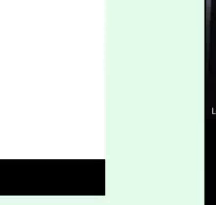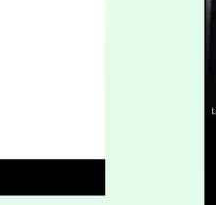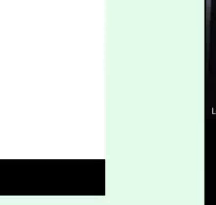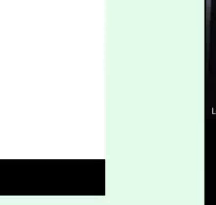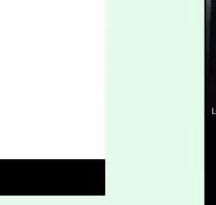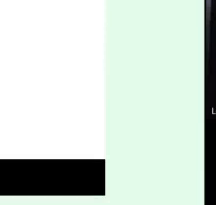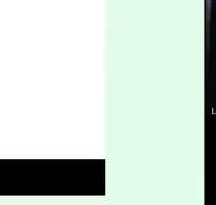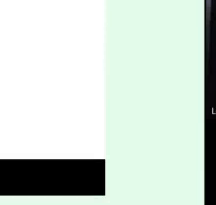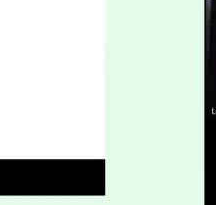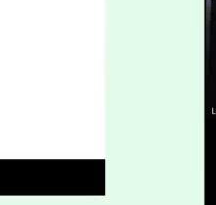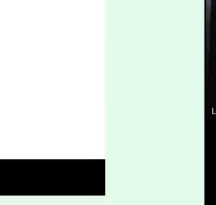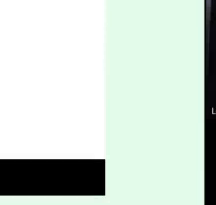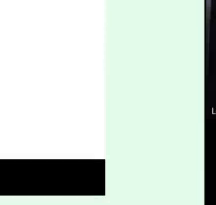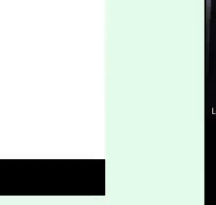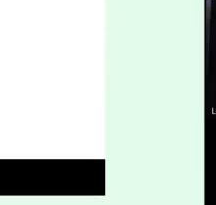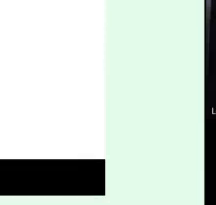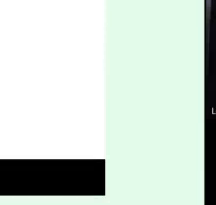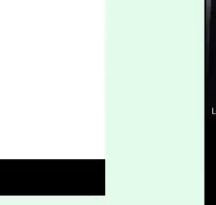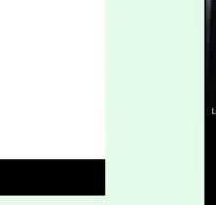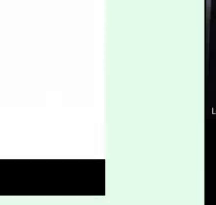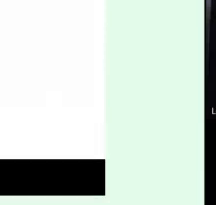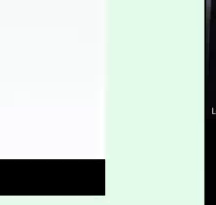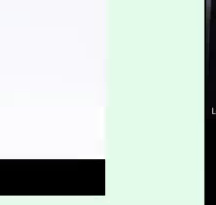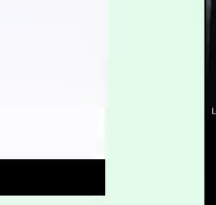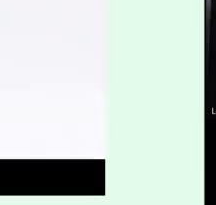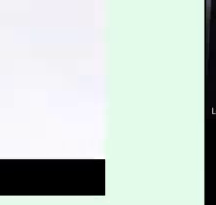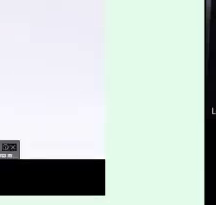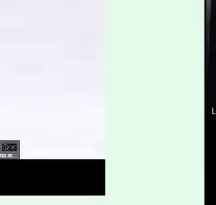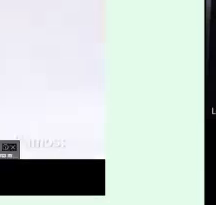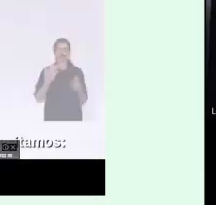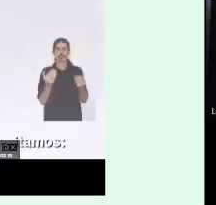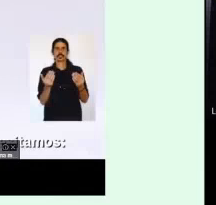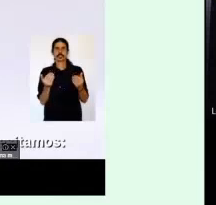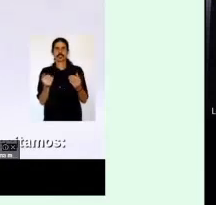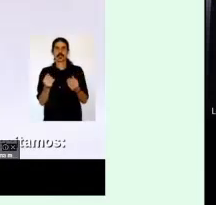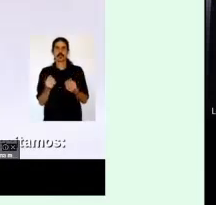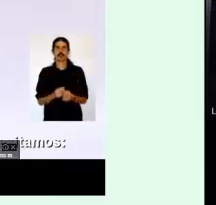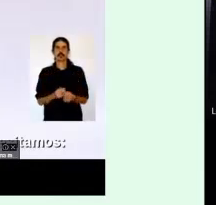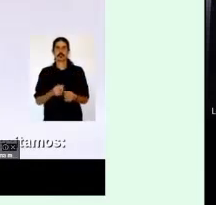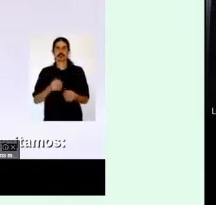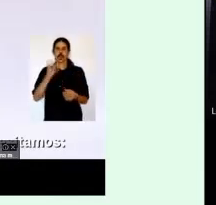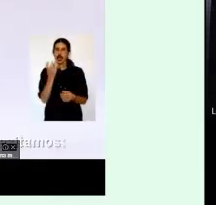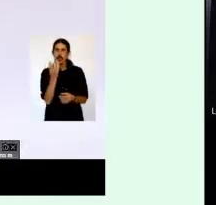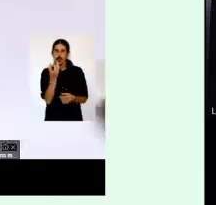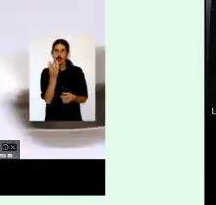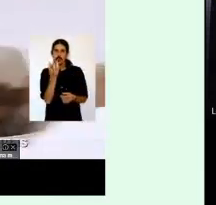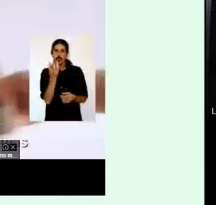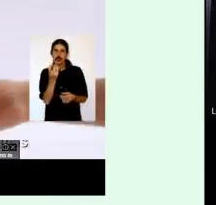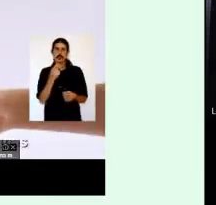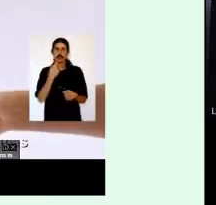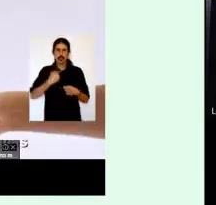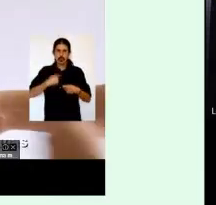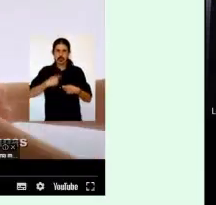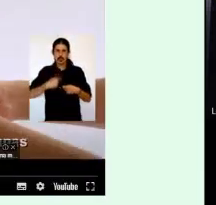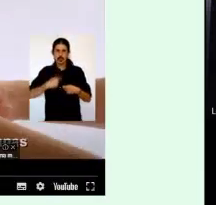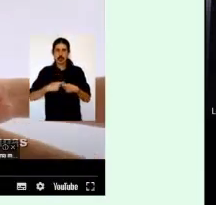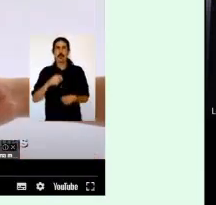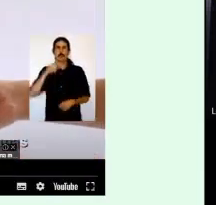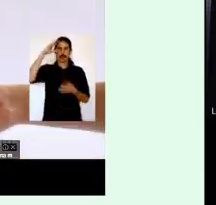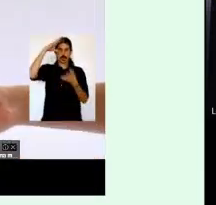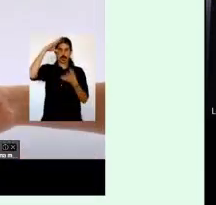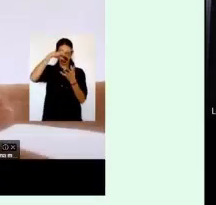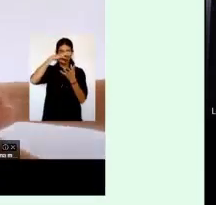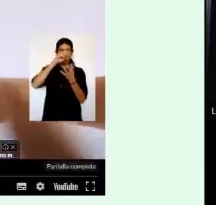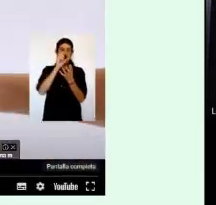Filtro de agua. Sí, sí, sí. Para fabricar el filtro de agua necesitamos un puñado de